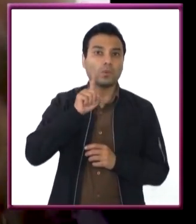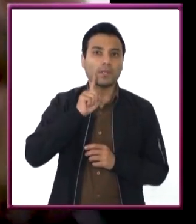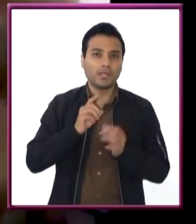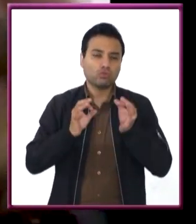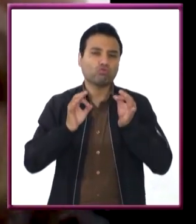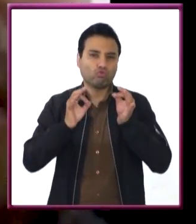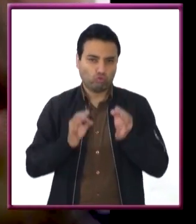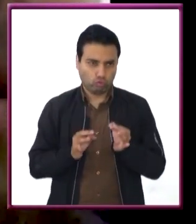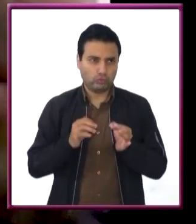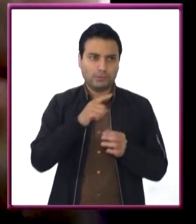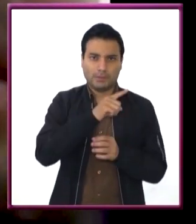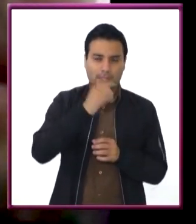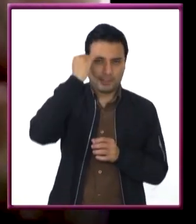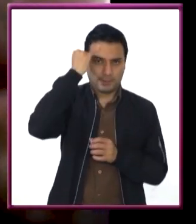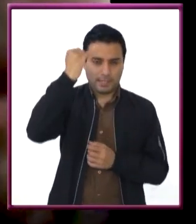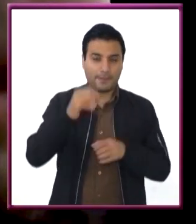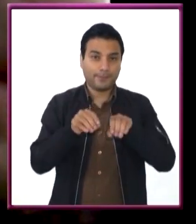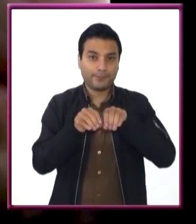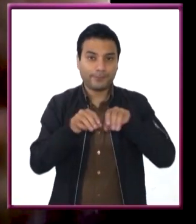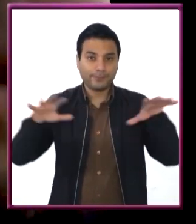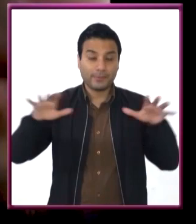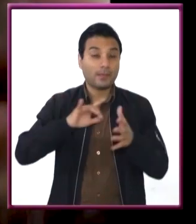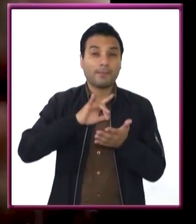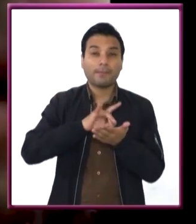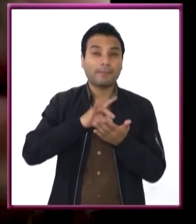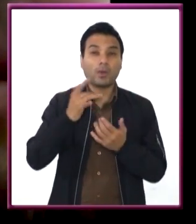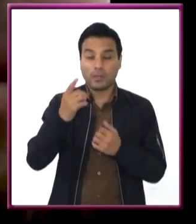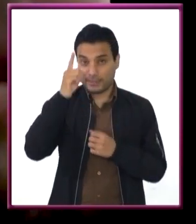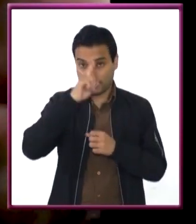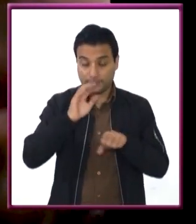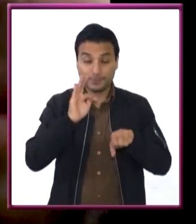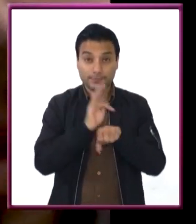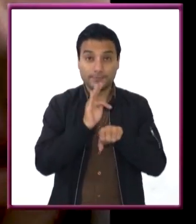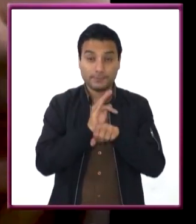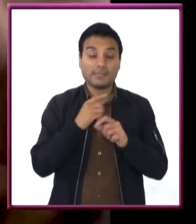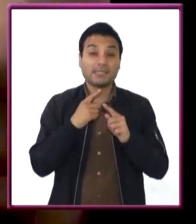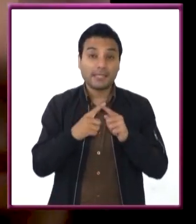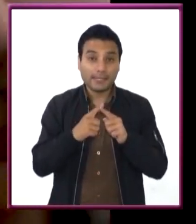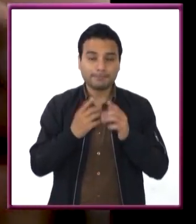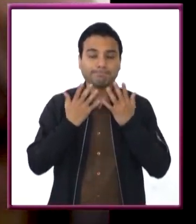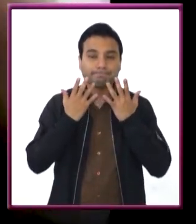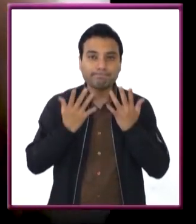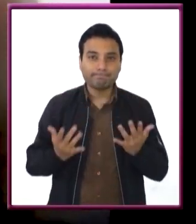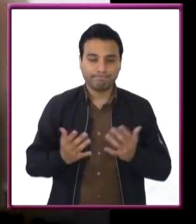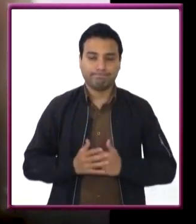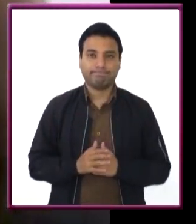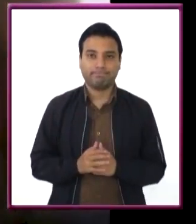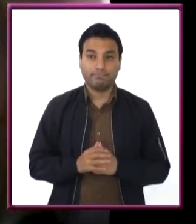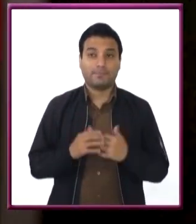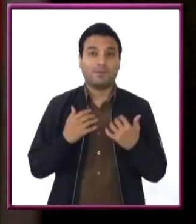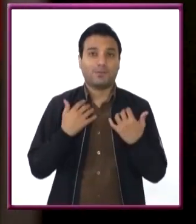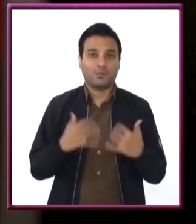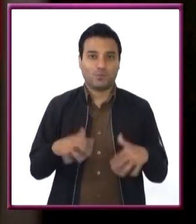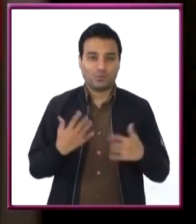ella, pero es gracias a Leonardo que se da todas estas